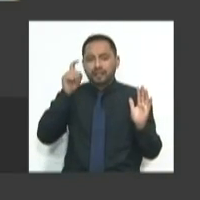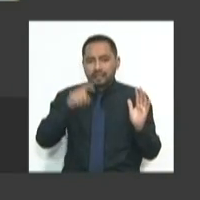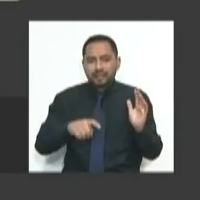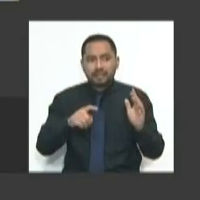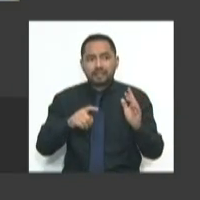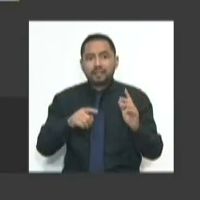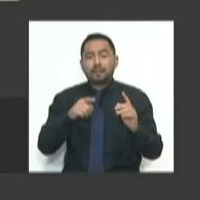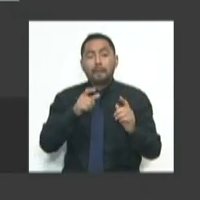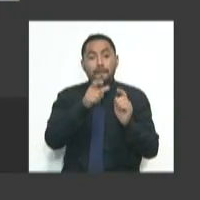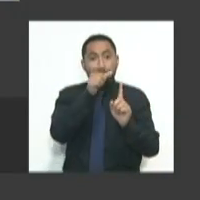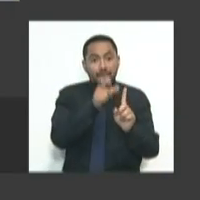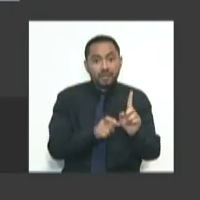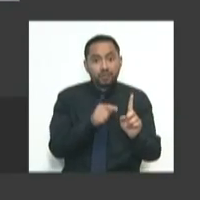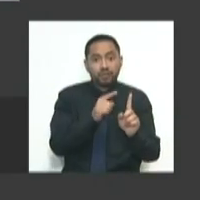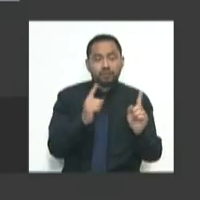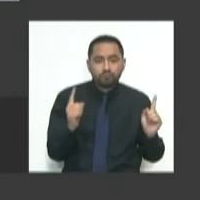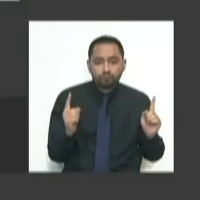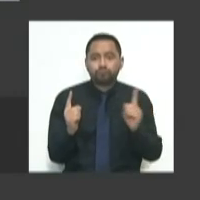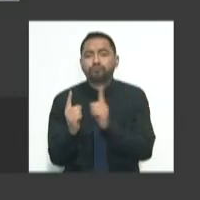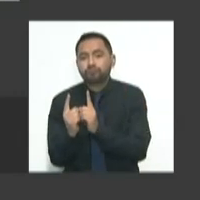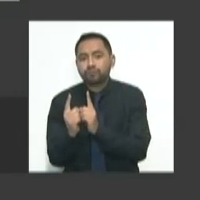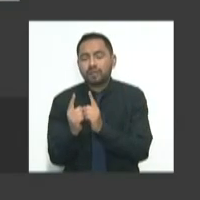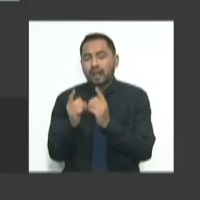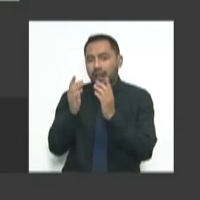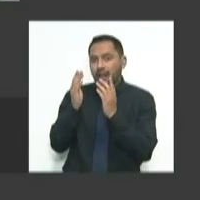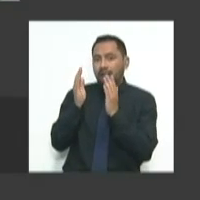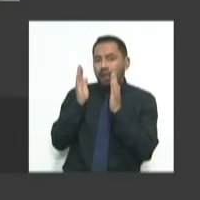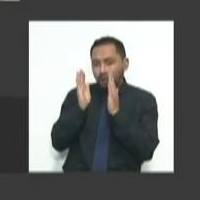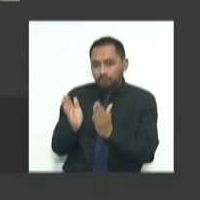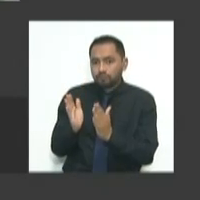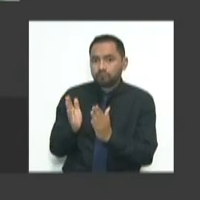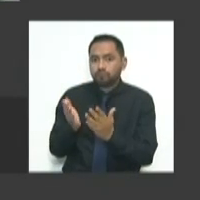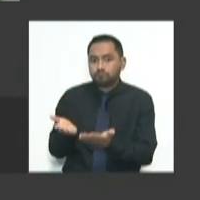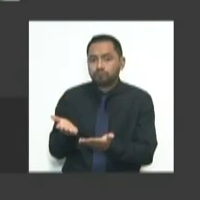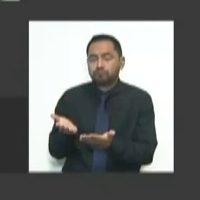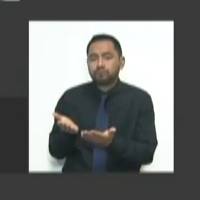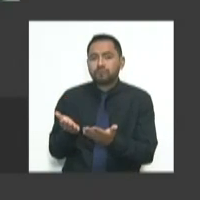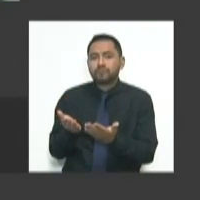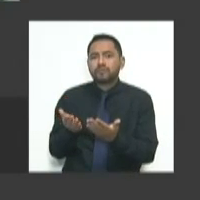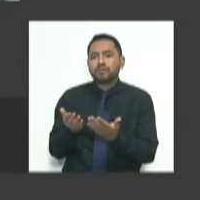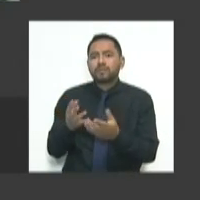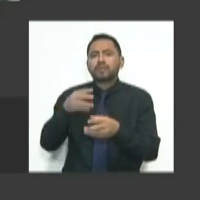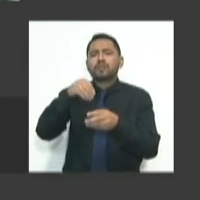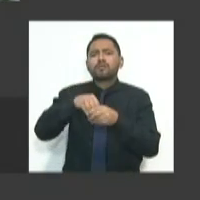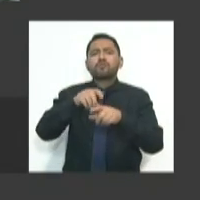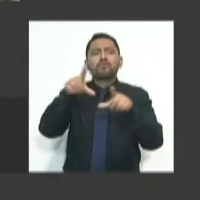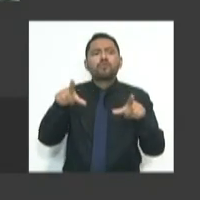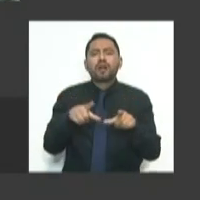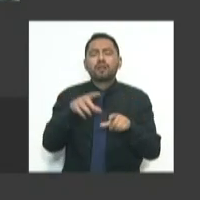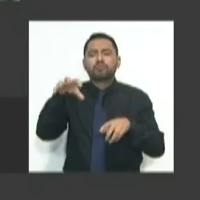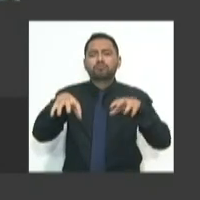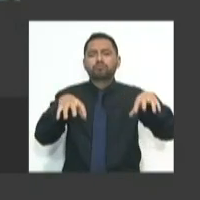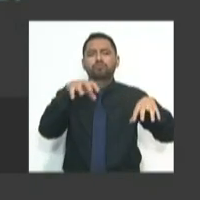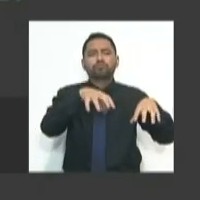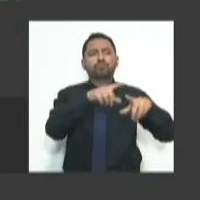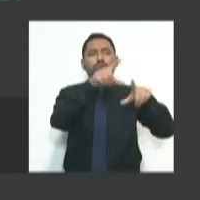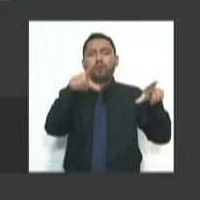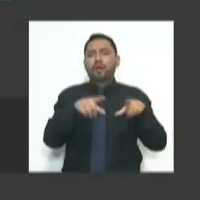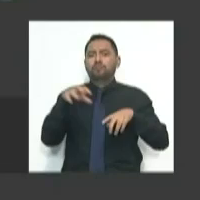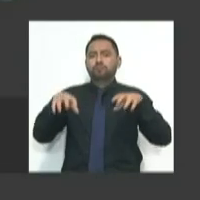reconoció bueno ha convocado a esa misma persona para ayudar a gestionar lo que va a ser un proceso de vacunación